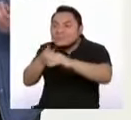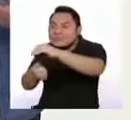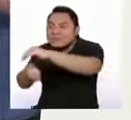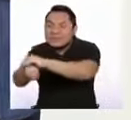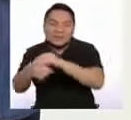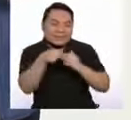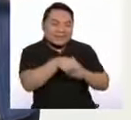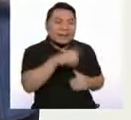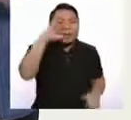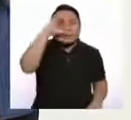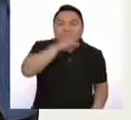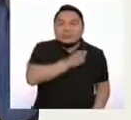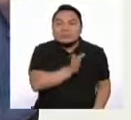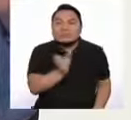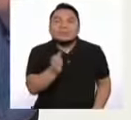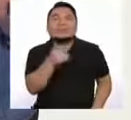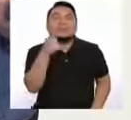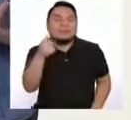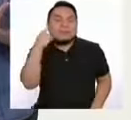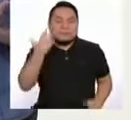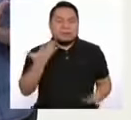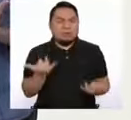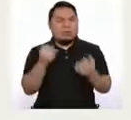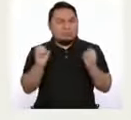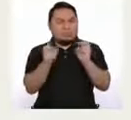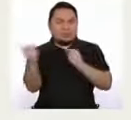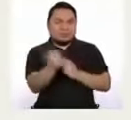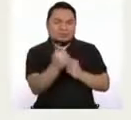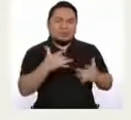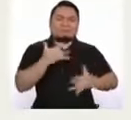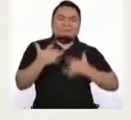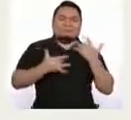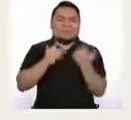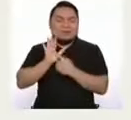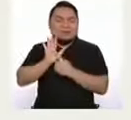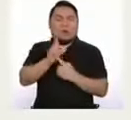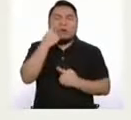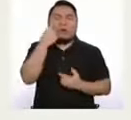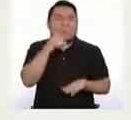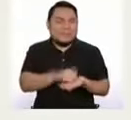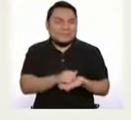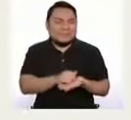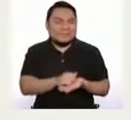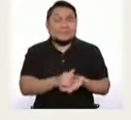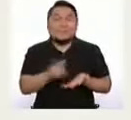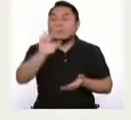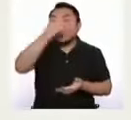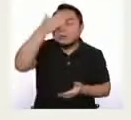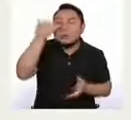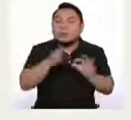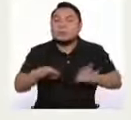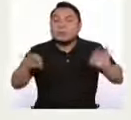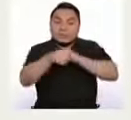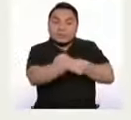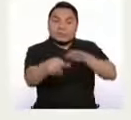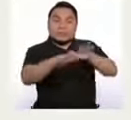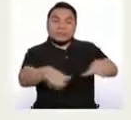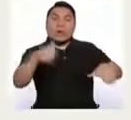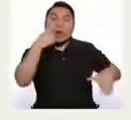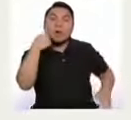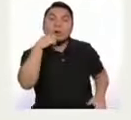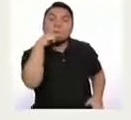oportunidad para expresarse y que se conozcan más. No olvidemos que lo importante es que las niñas y